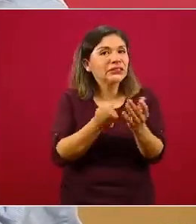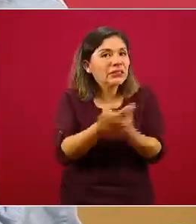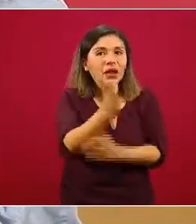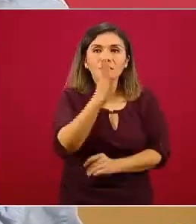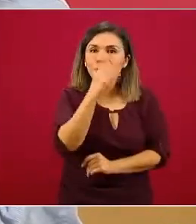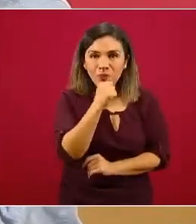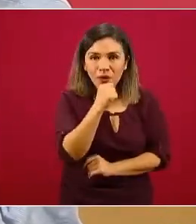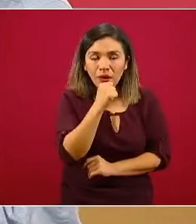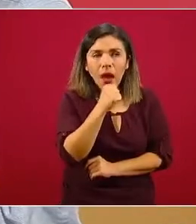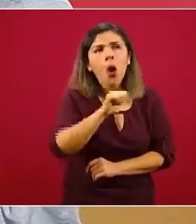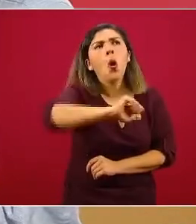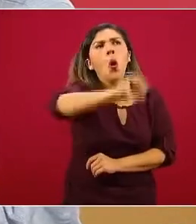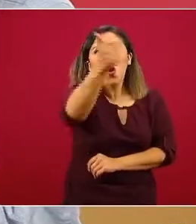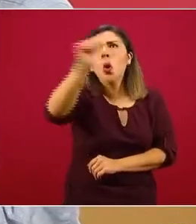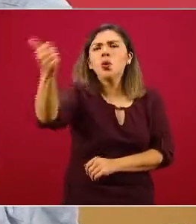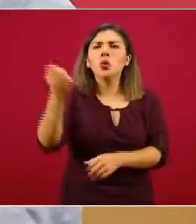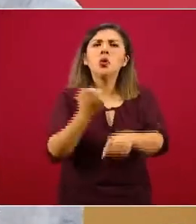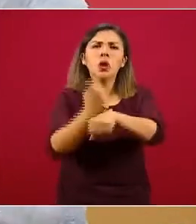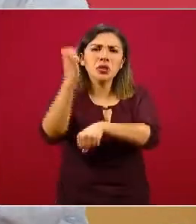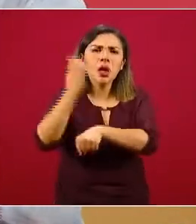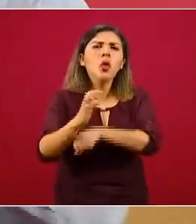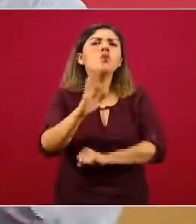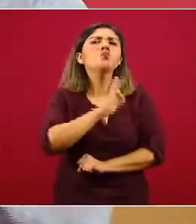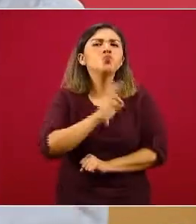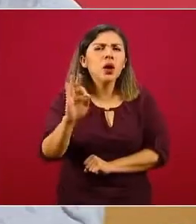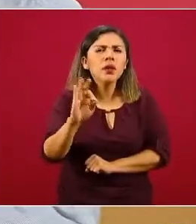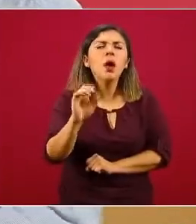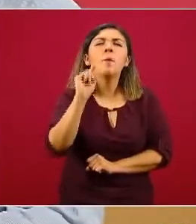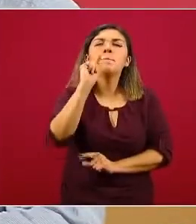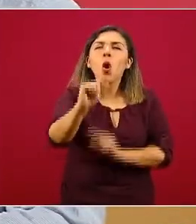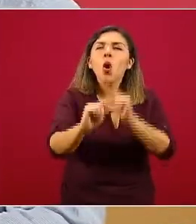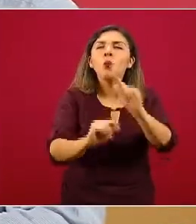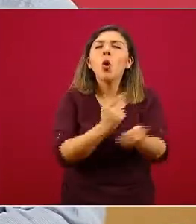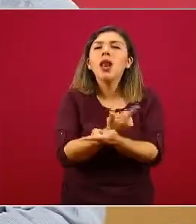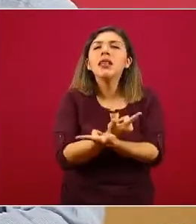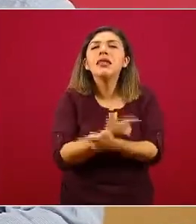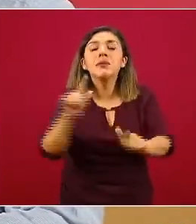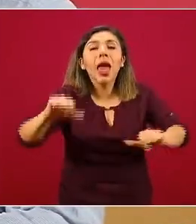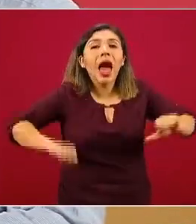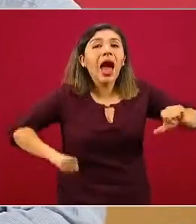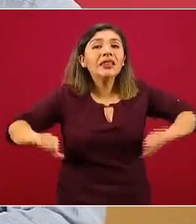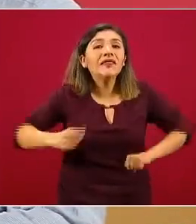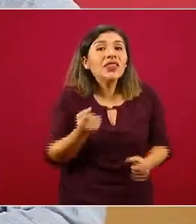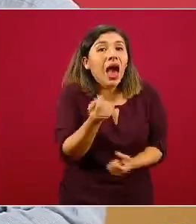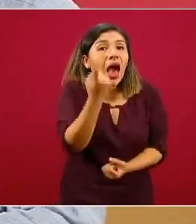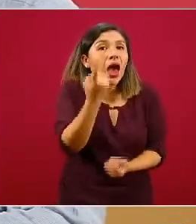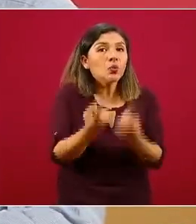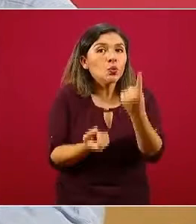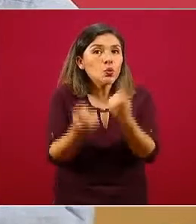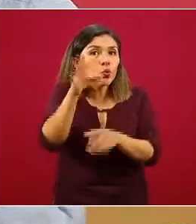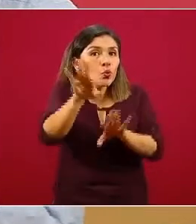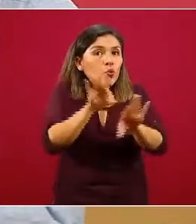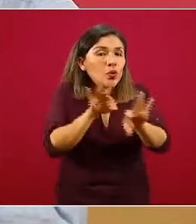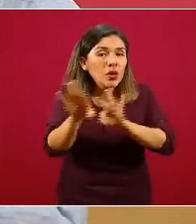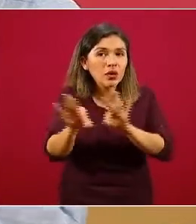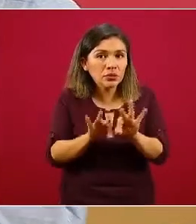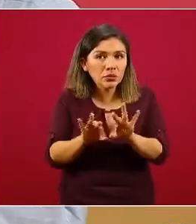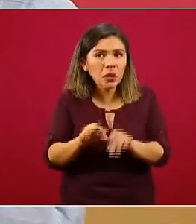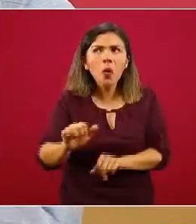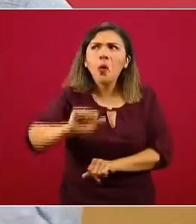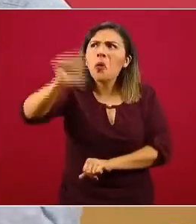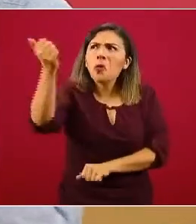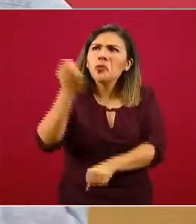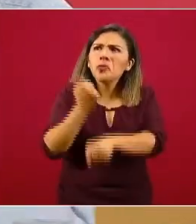En algunos otros estados se podrá hacer una liberación de actividades, de algunas actividades, y en